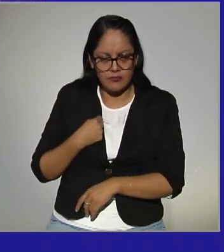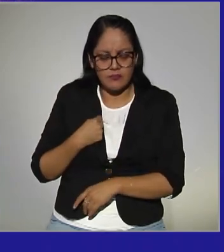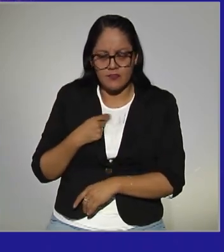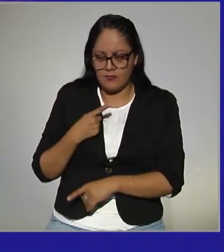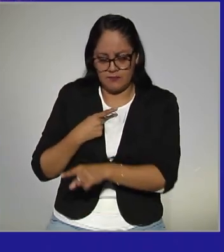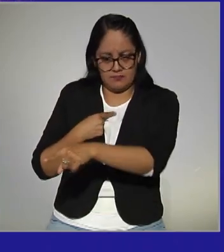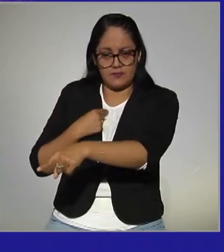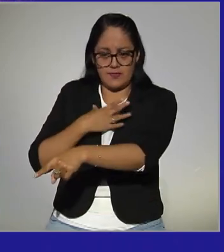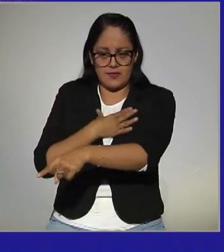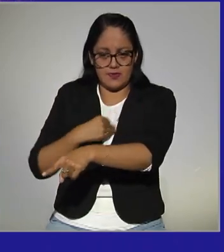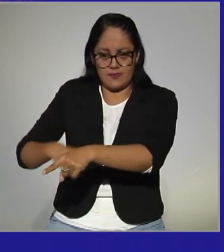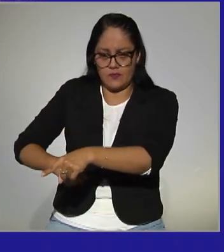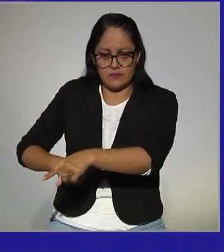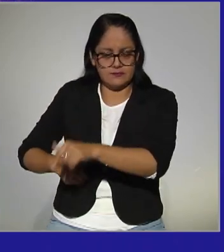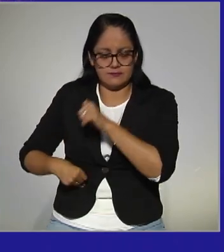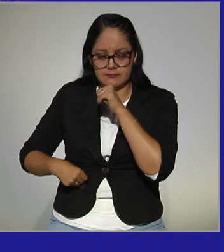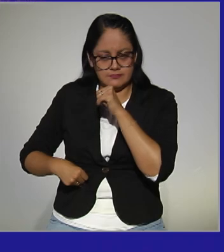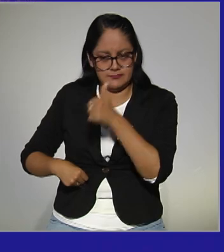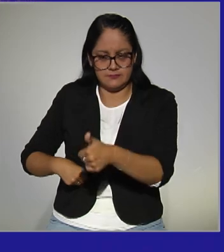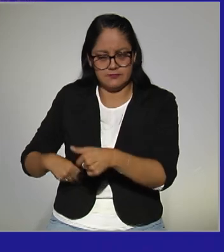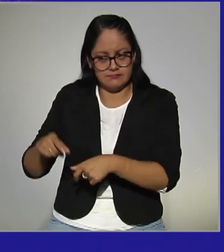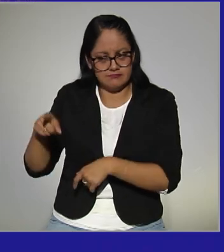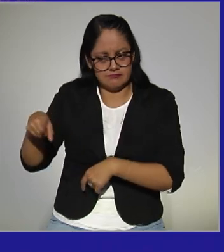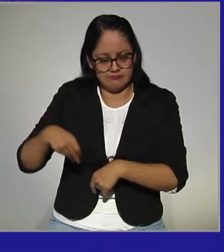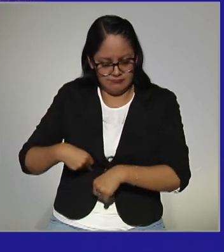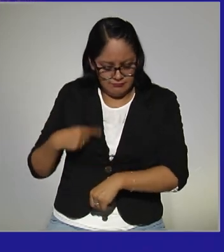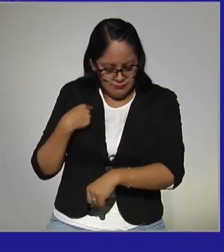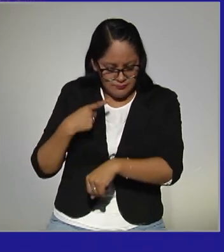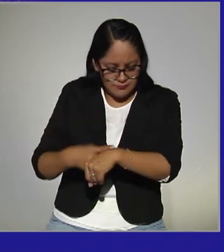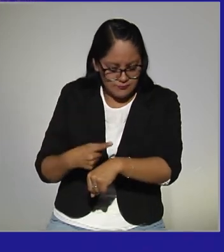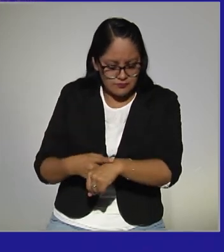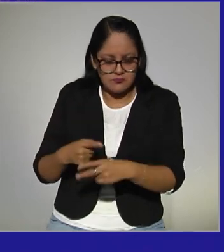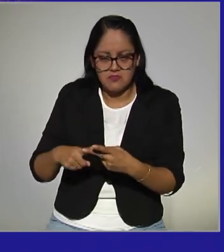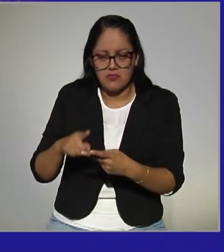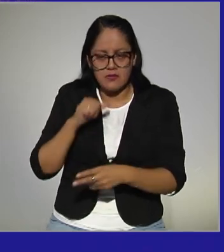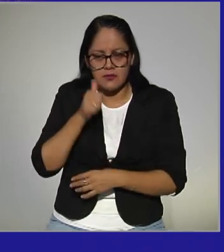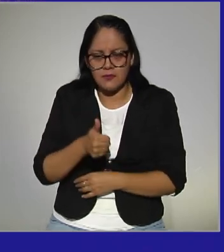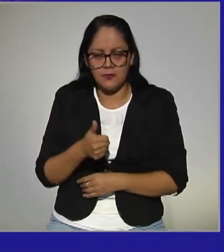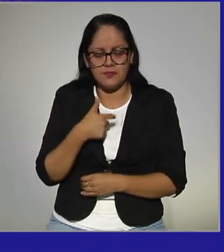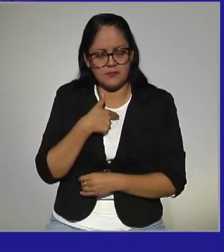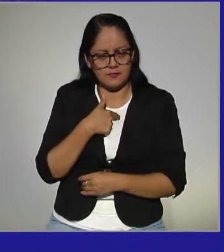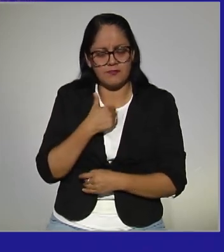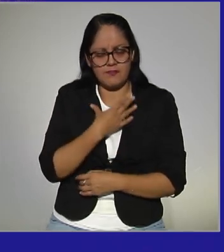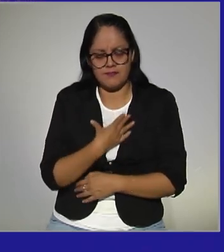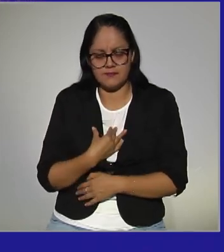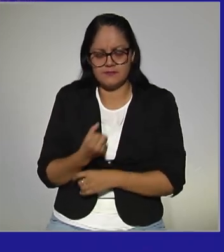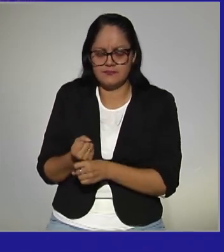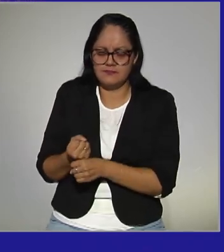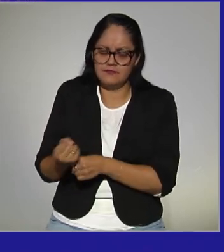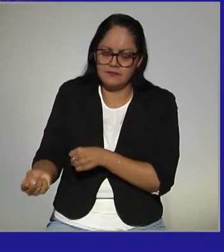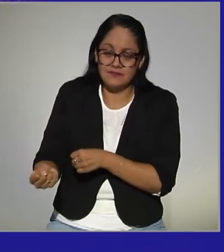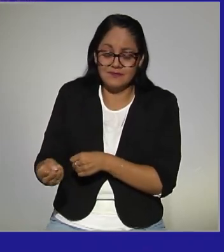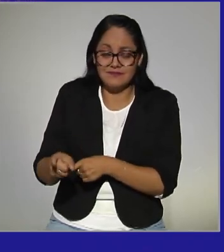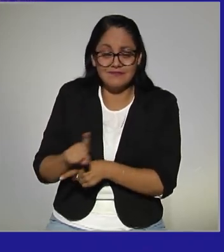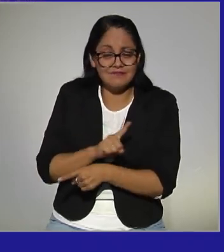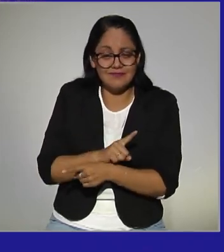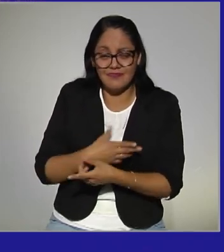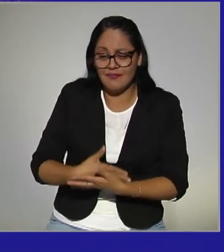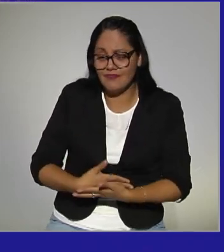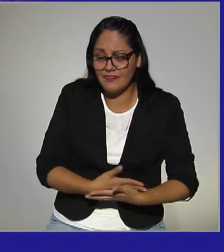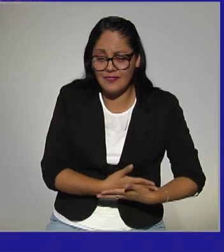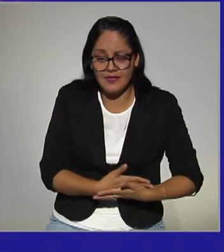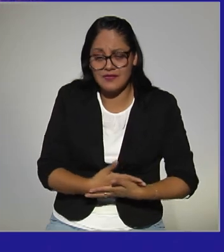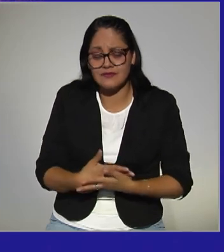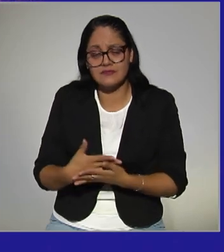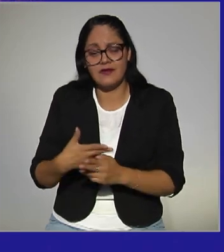la culpa de mi enfermedad ni de nada. Yo maltraté a mi hija desde bebé hasta como